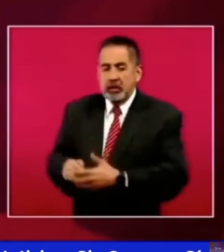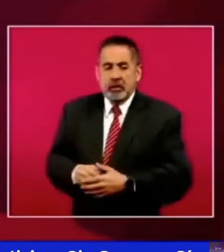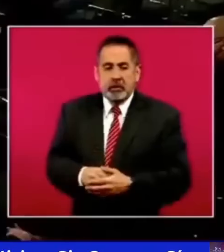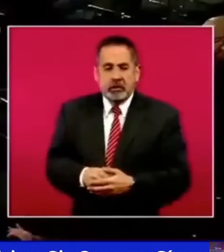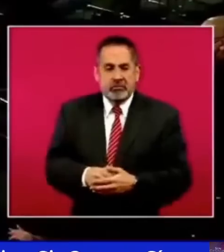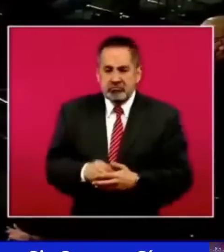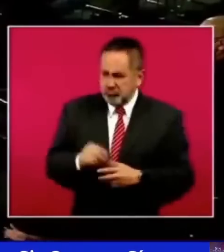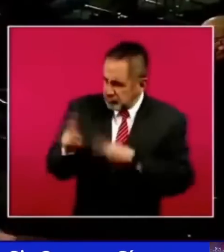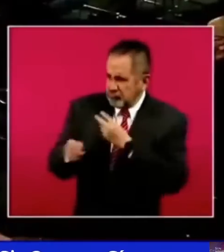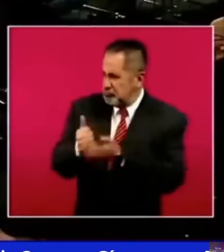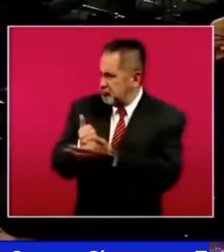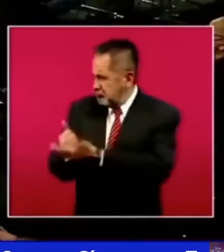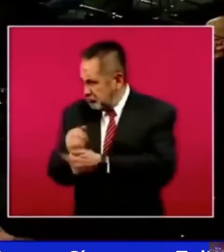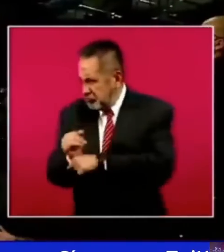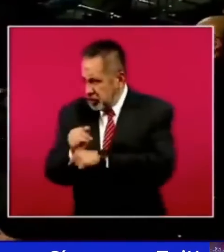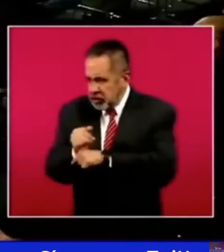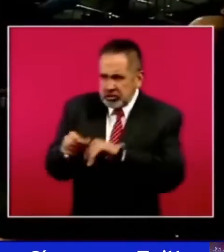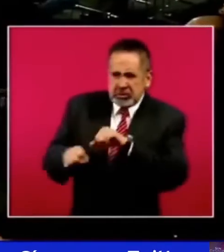para decirme que